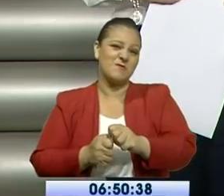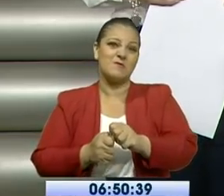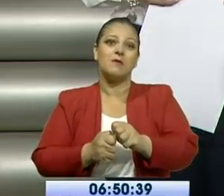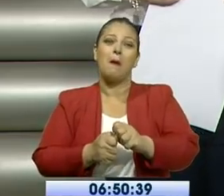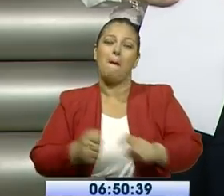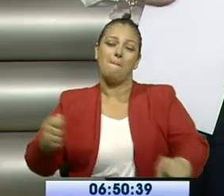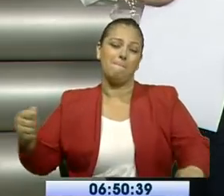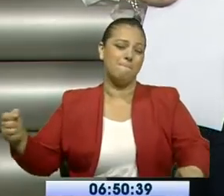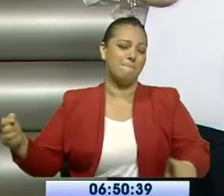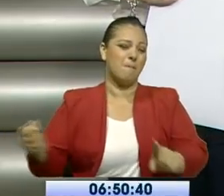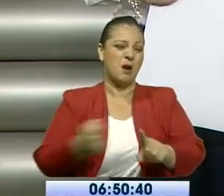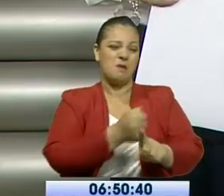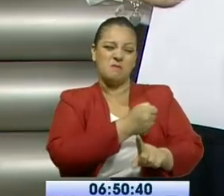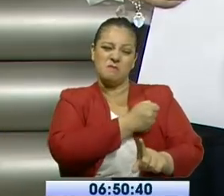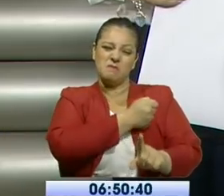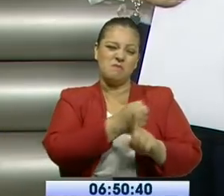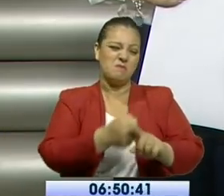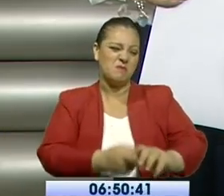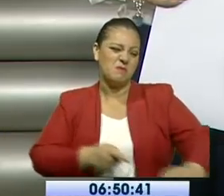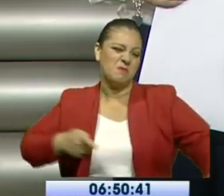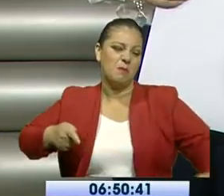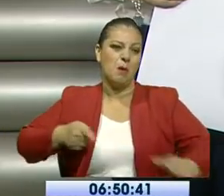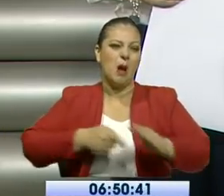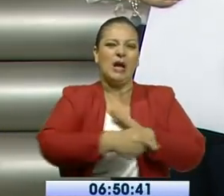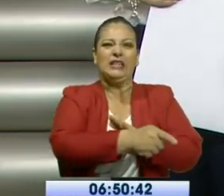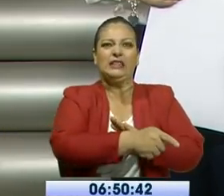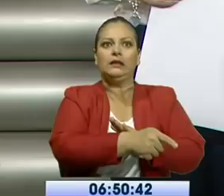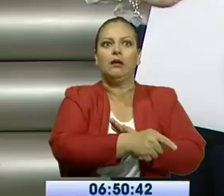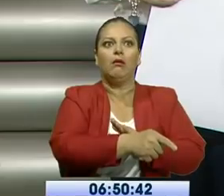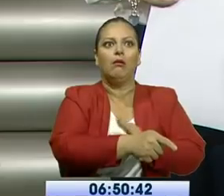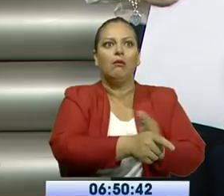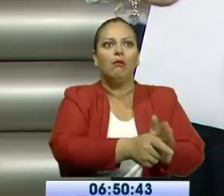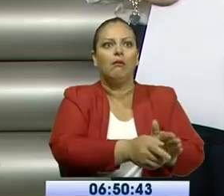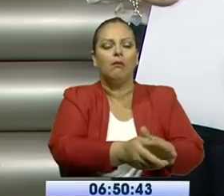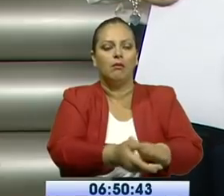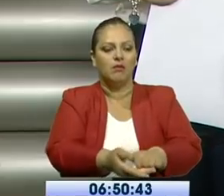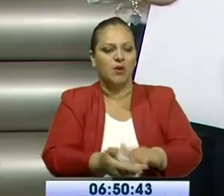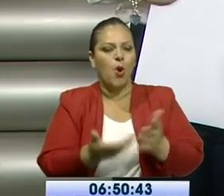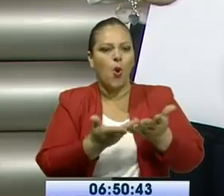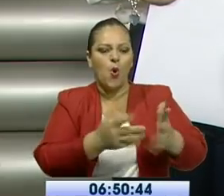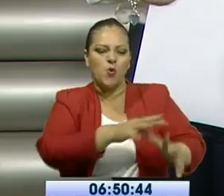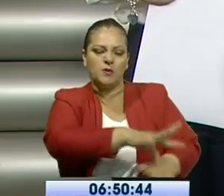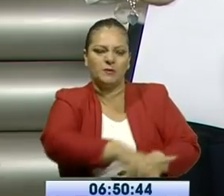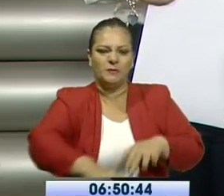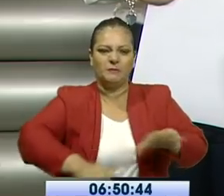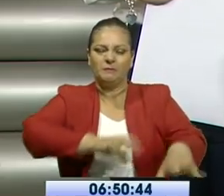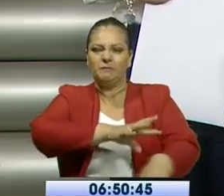de Guayaquil. Luego del crimen, a la víctima le sustrajeron varias pertenencias.